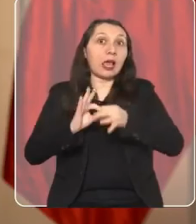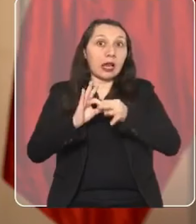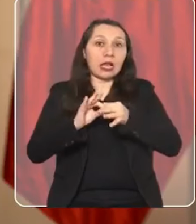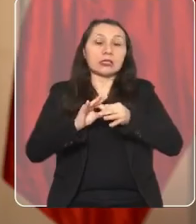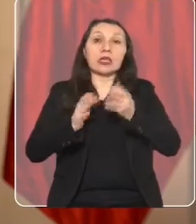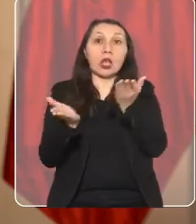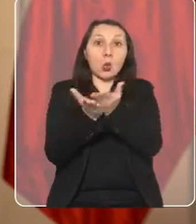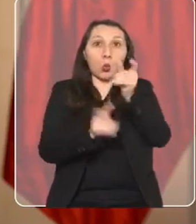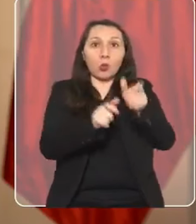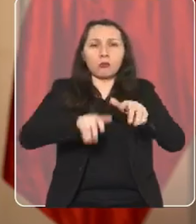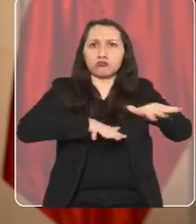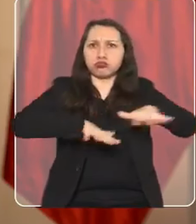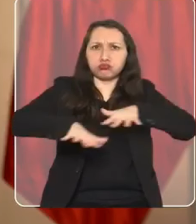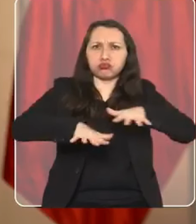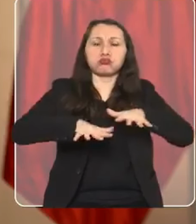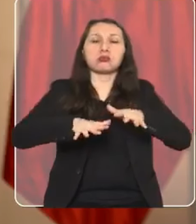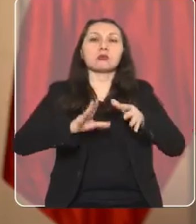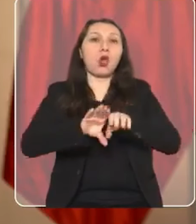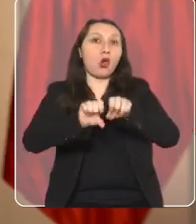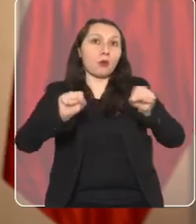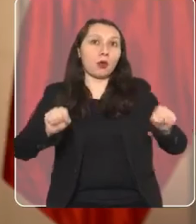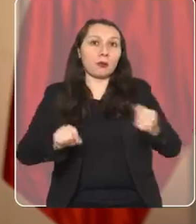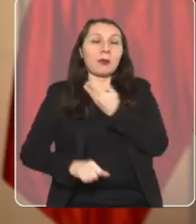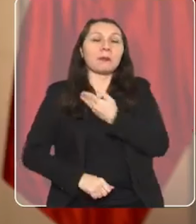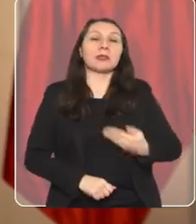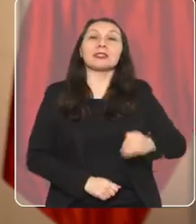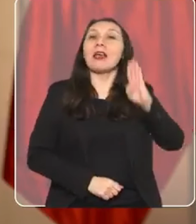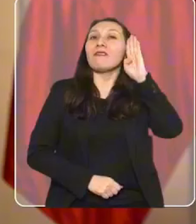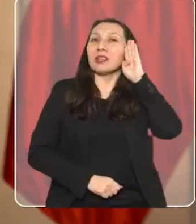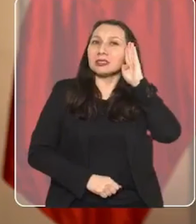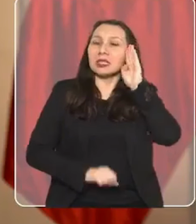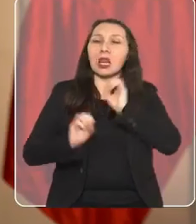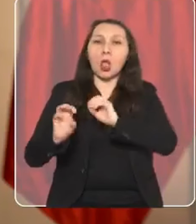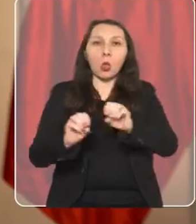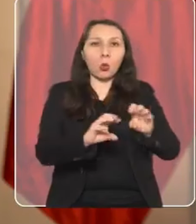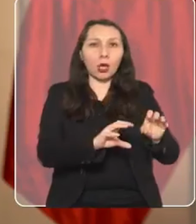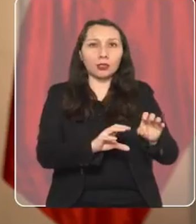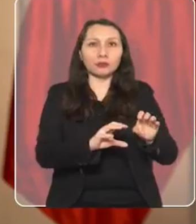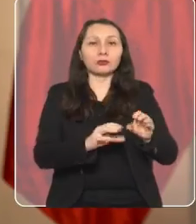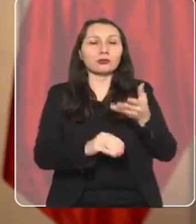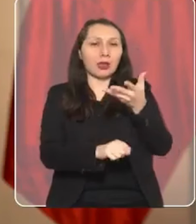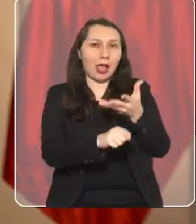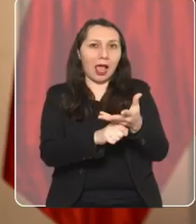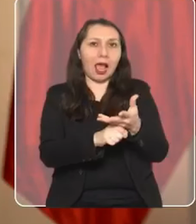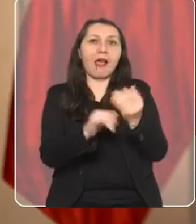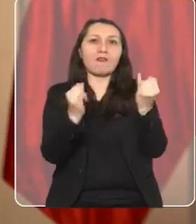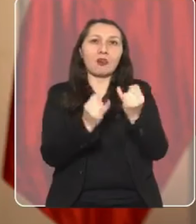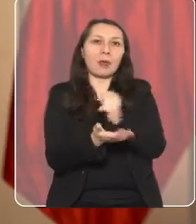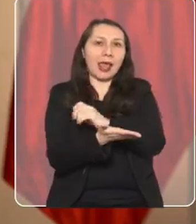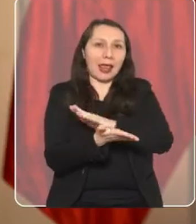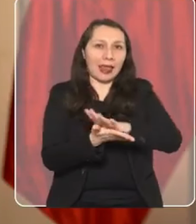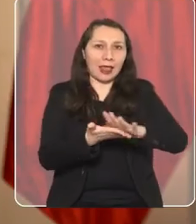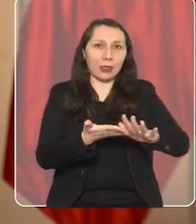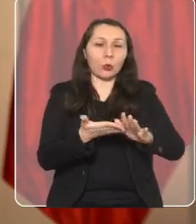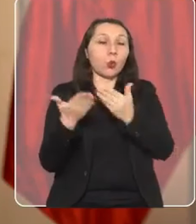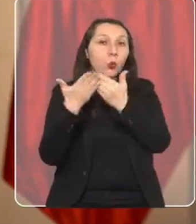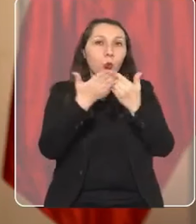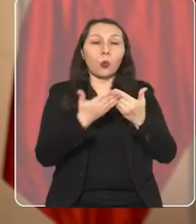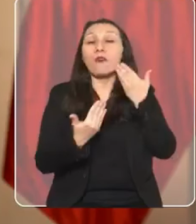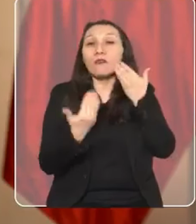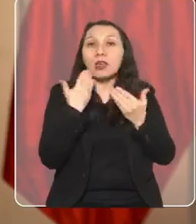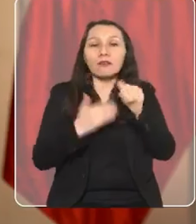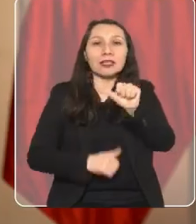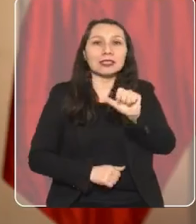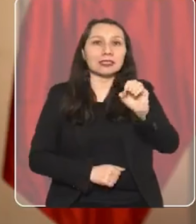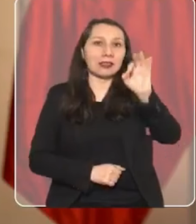estudiantes que se movilizaron y al compromiso de la entonces presidenta bachelet con la educación Contamos con un mecanismo de gratuidad que hoy beneficia